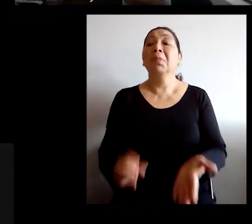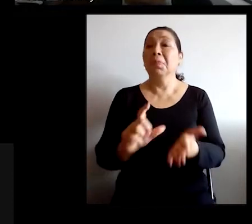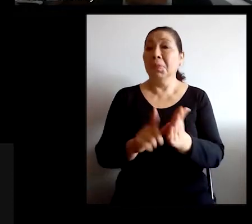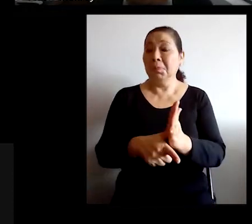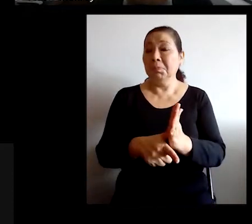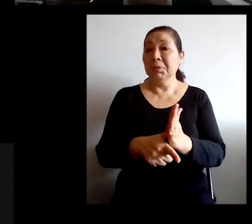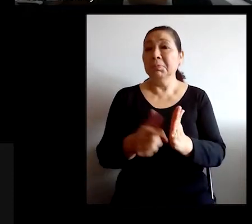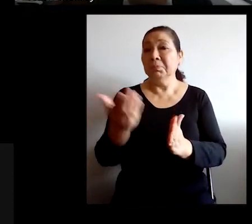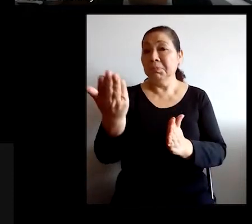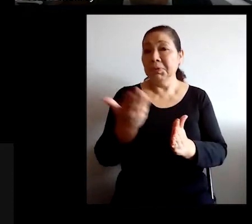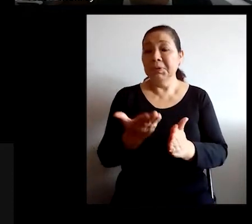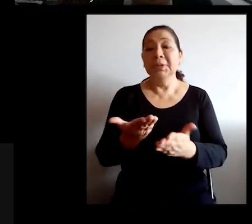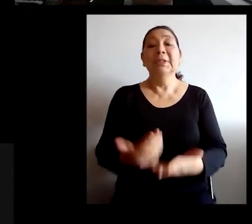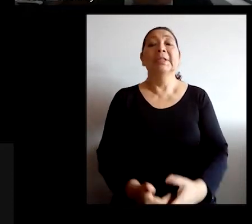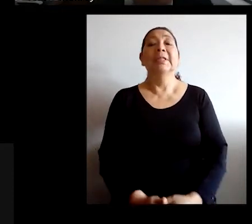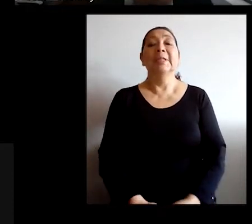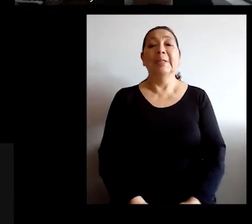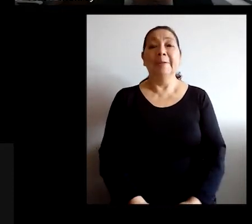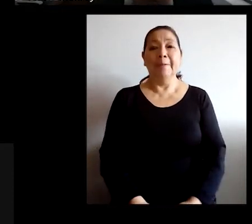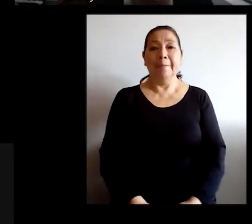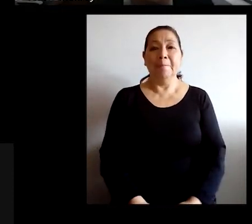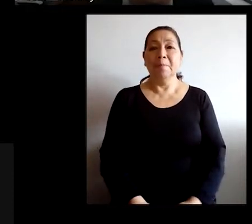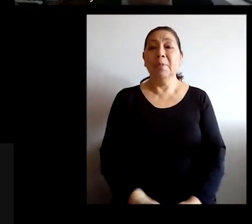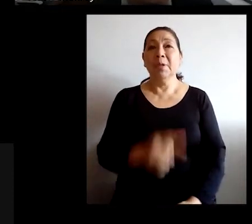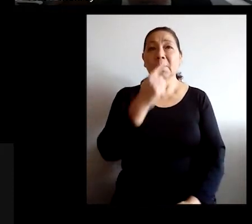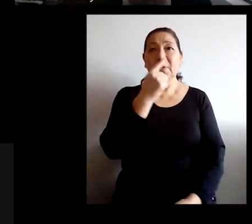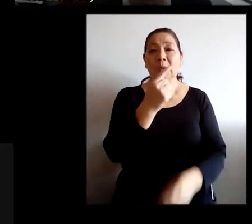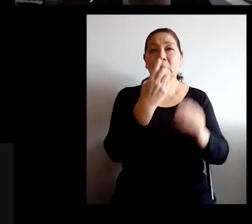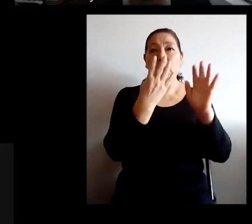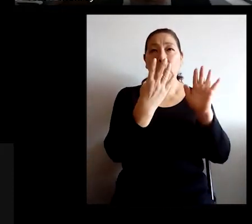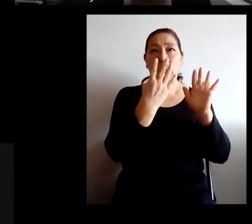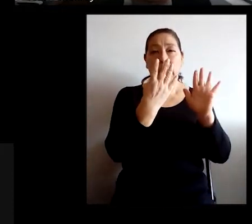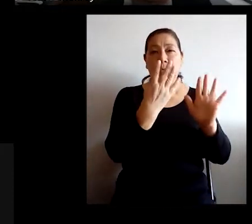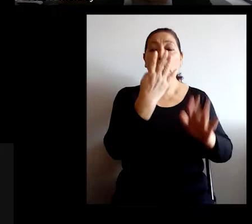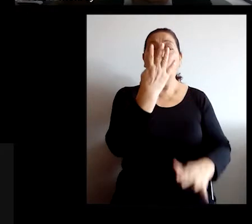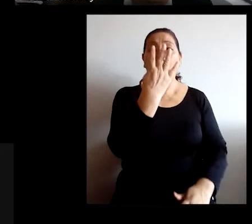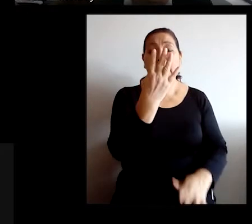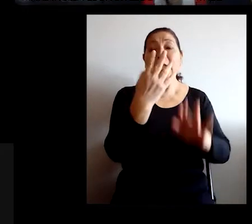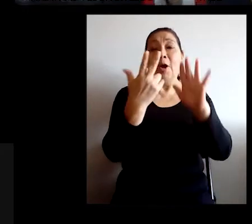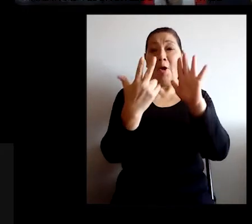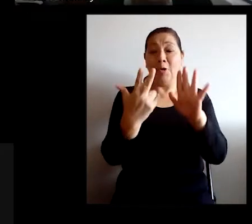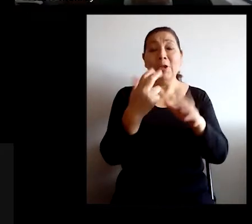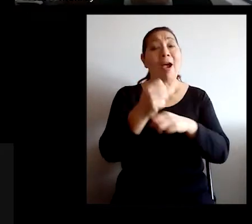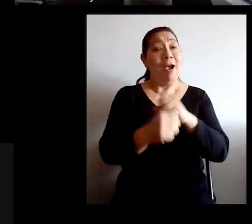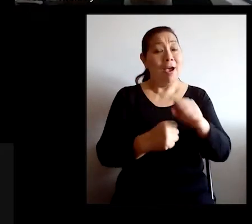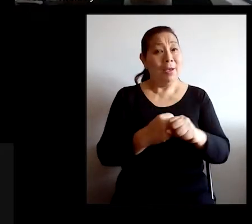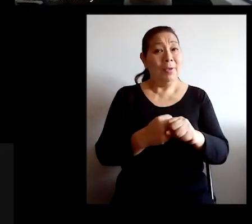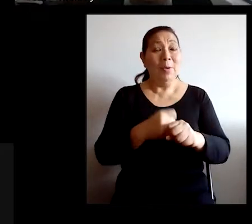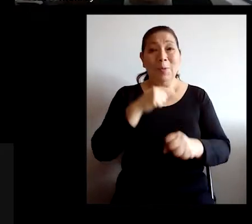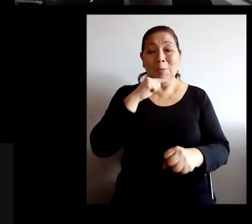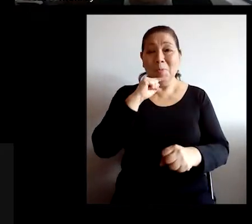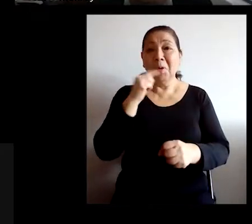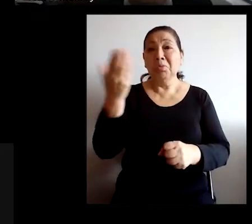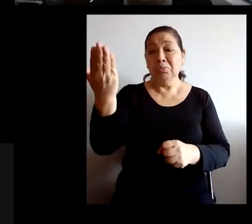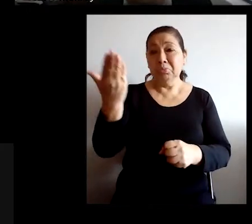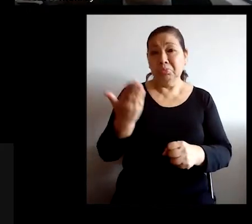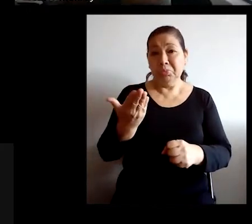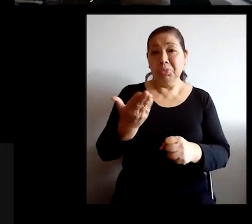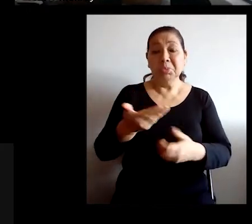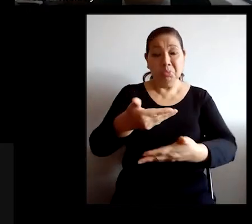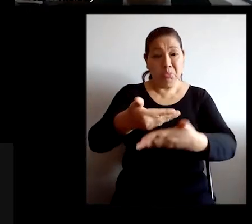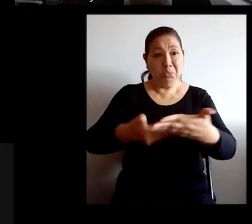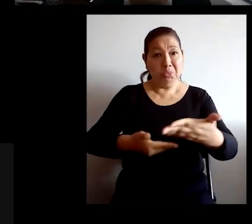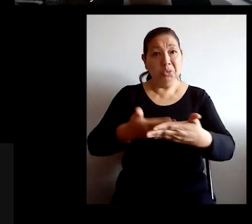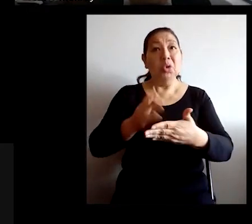inmediatamente el petitorio del recurso. En 1948, mi patrocinada recibe por